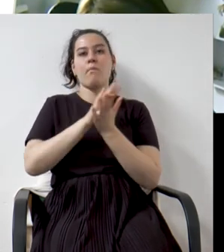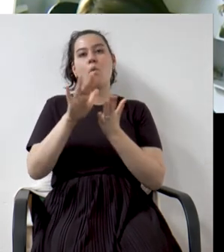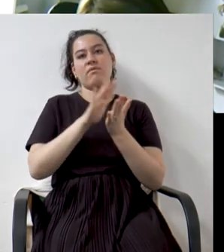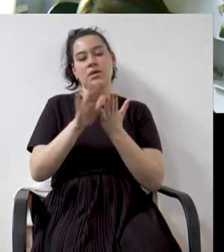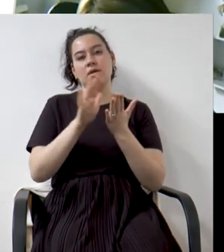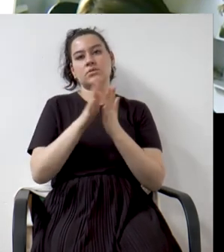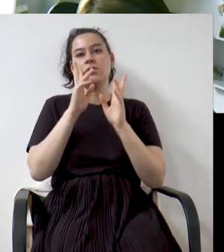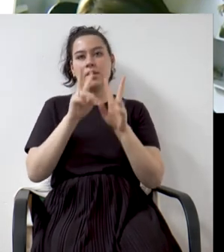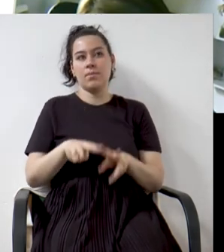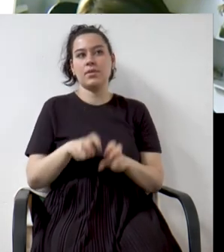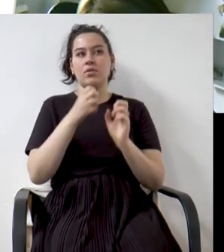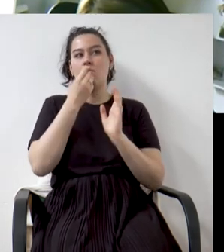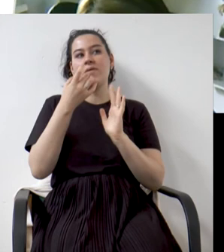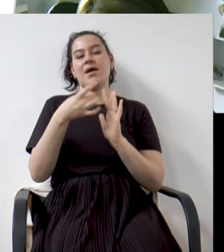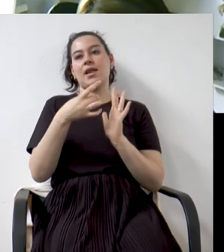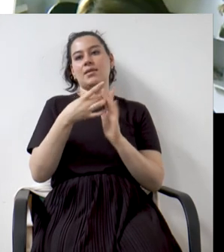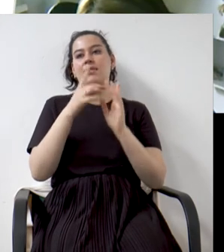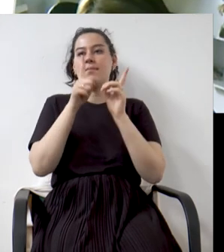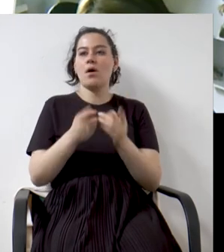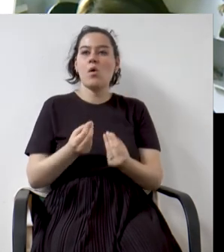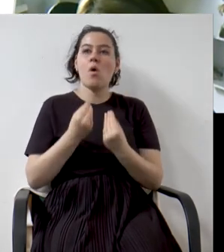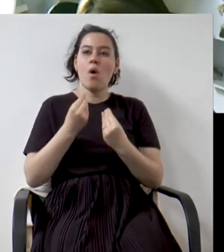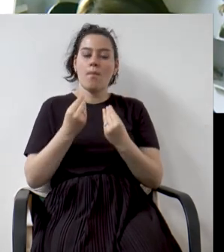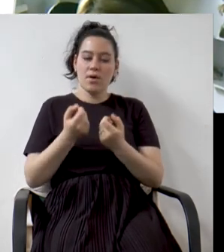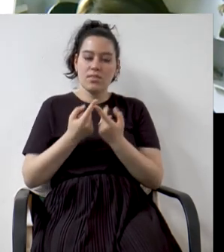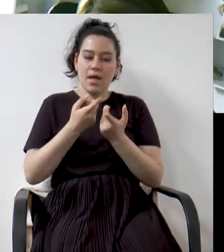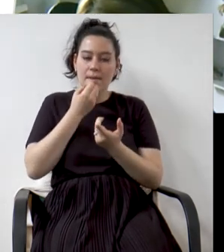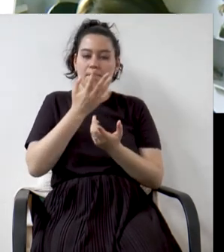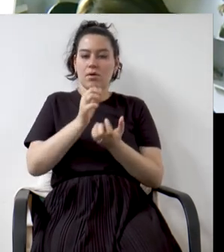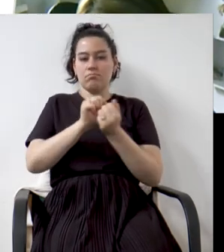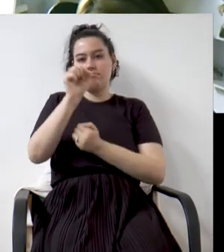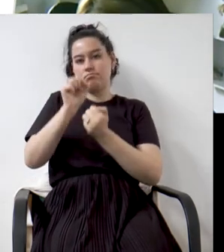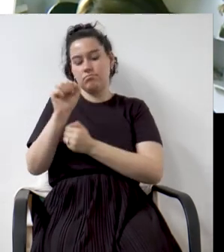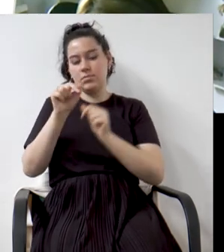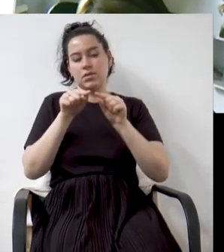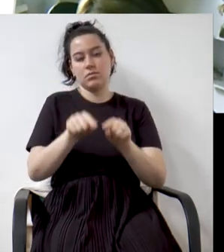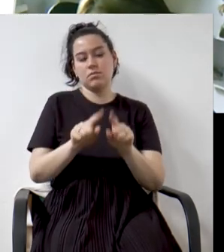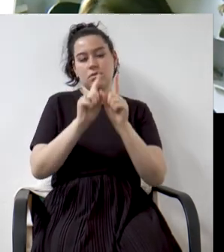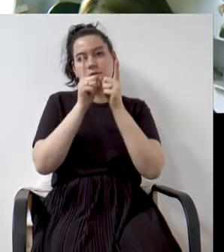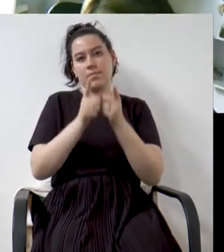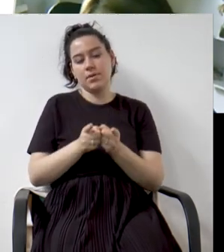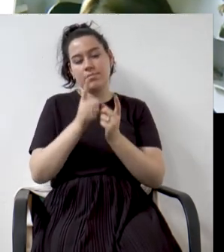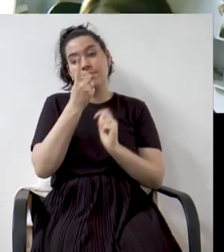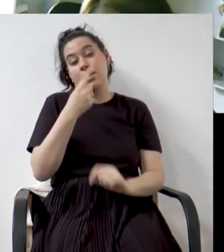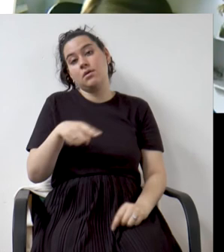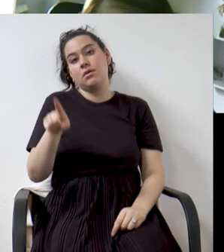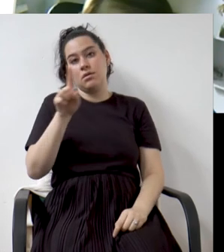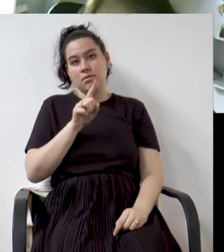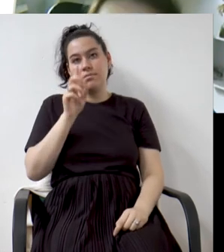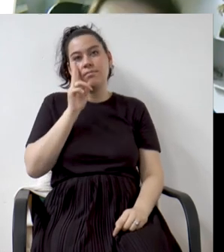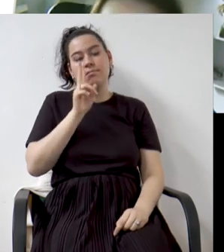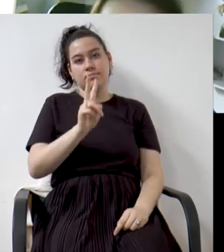tener investigación de calidad y cómo eso derrama en la formación de grado. Pero veo un